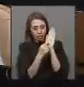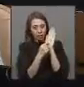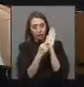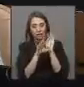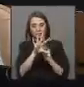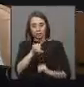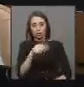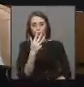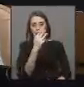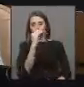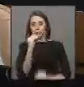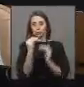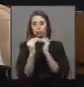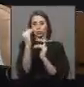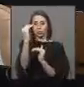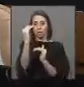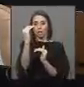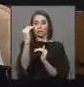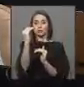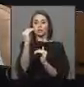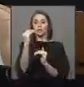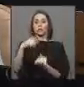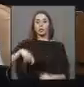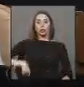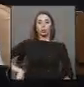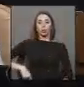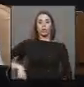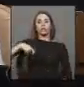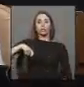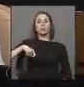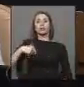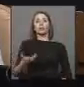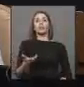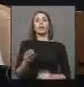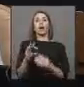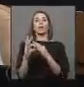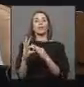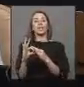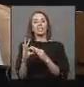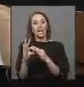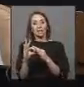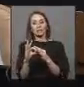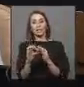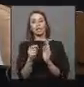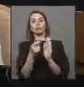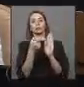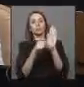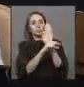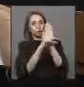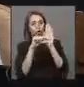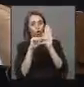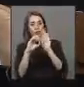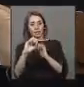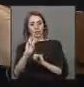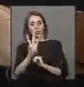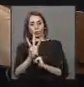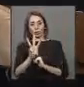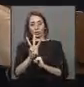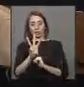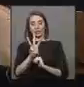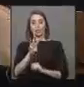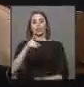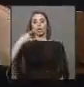un 5,9% para las jubilaciones y pensiones de gracia, pero nos encontramos que la glosa 03, que afecta